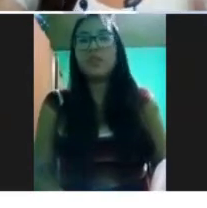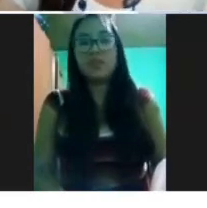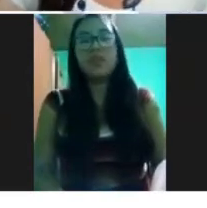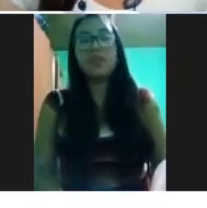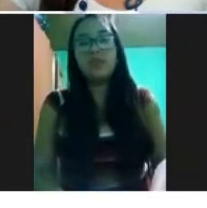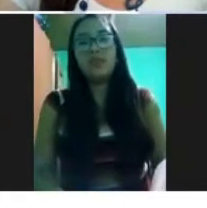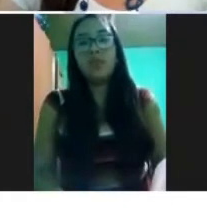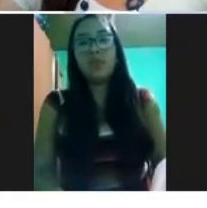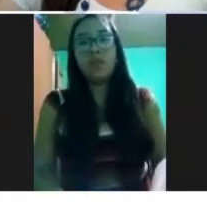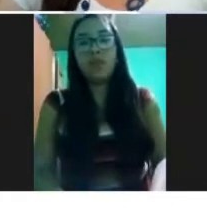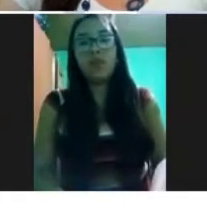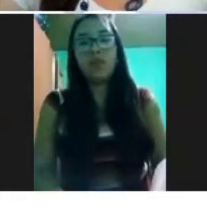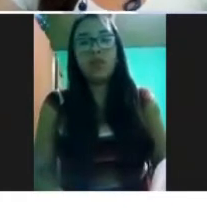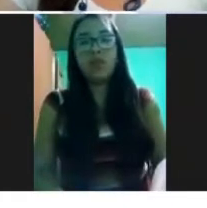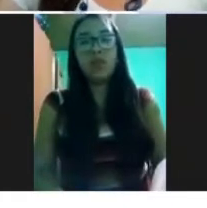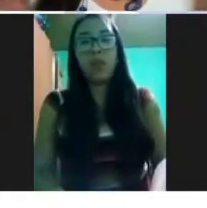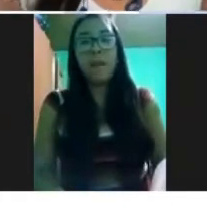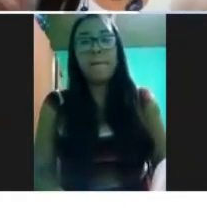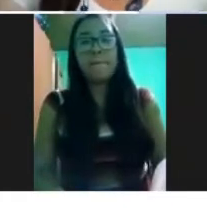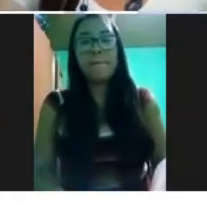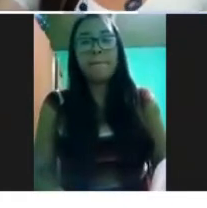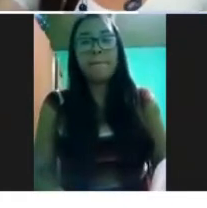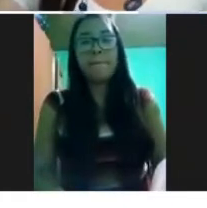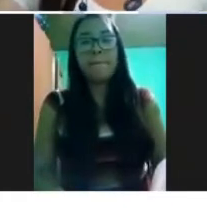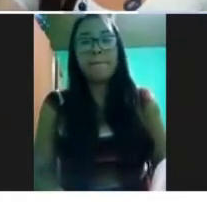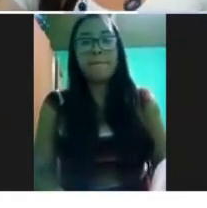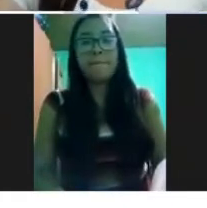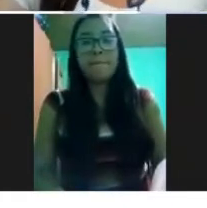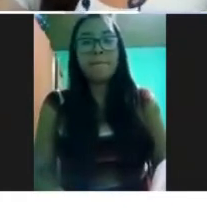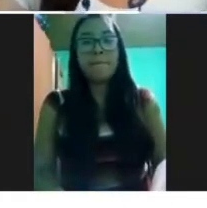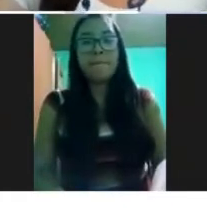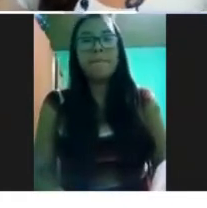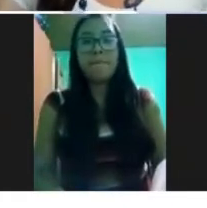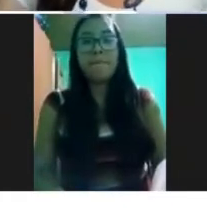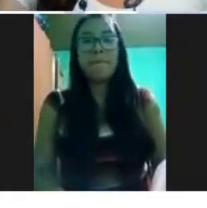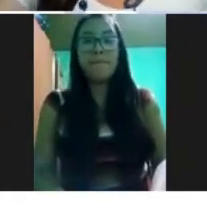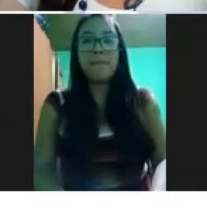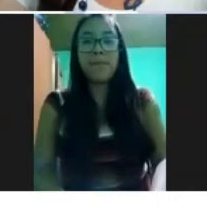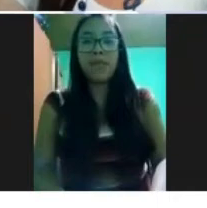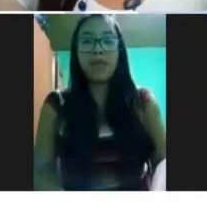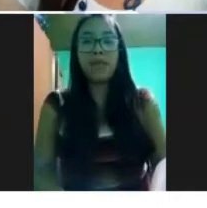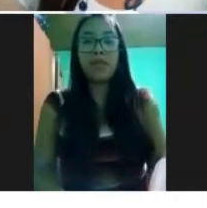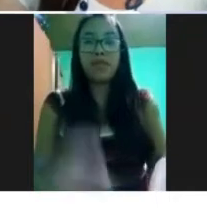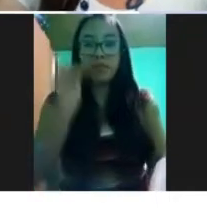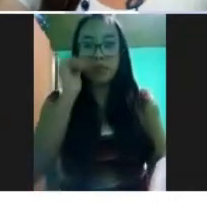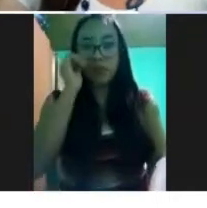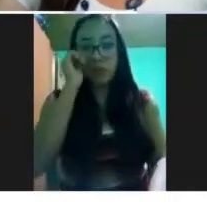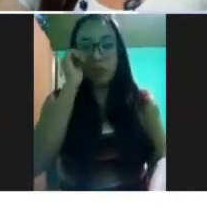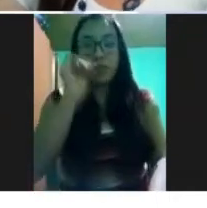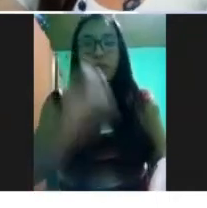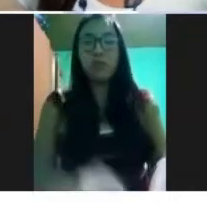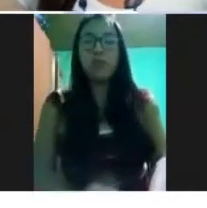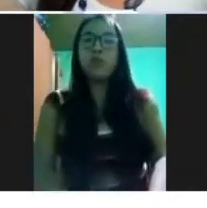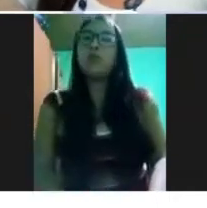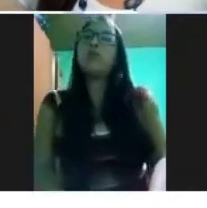está pagando los honorarios del médico directamente, ¿verdad? Todos los insumos que hay en el hospital, pero a